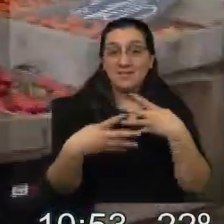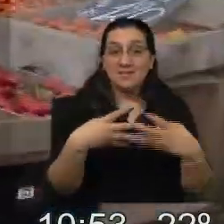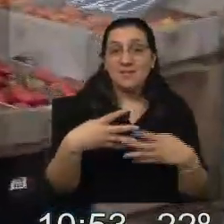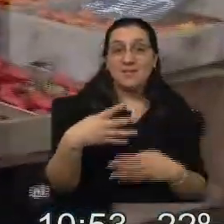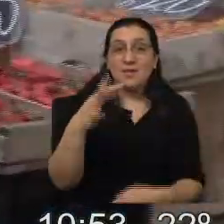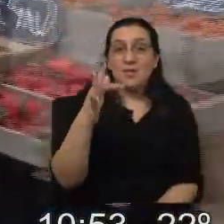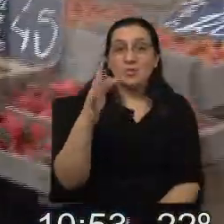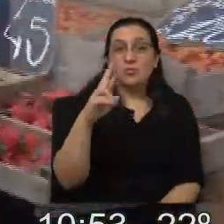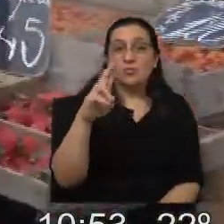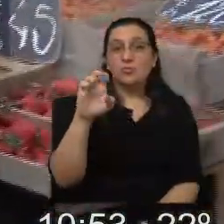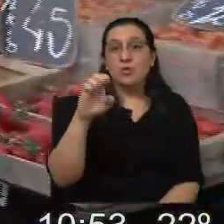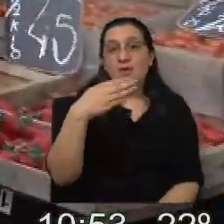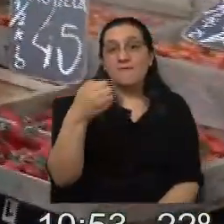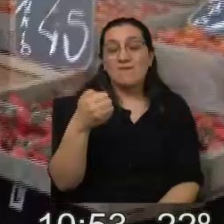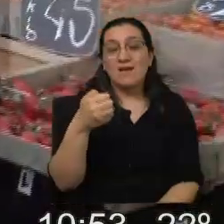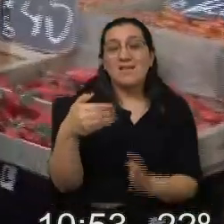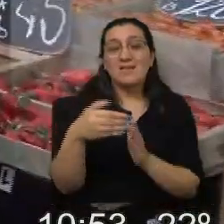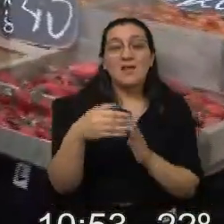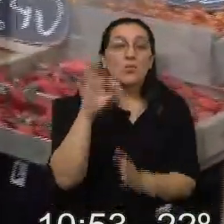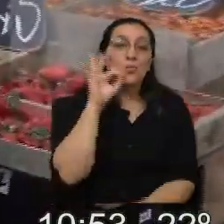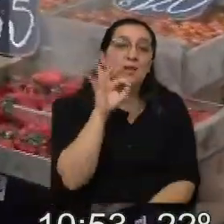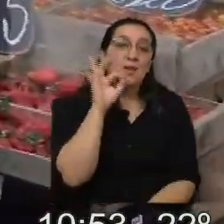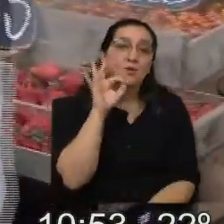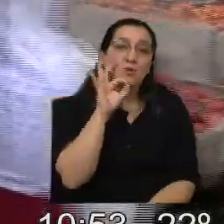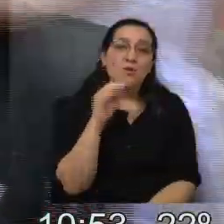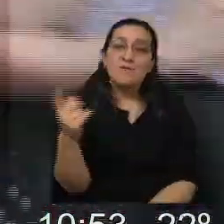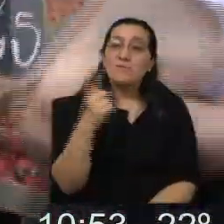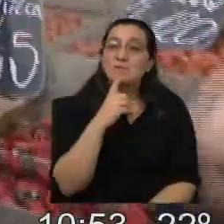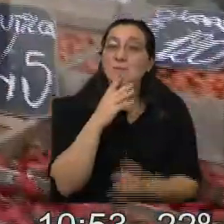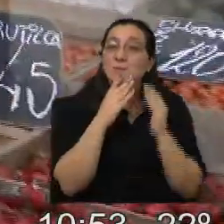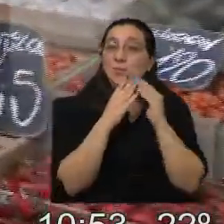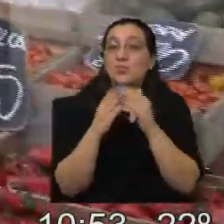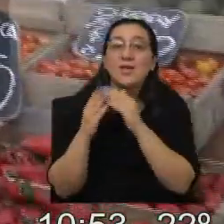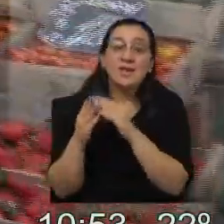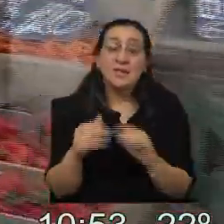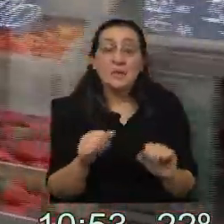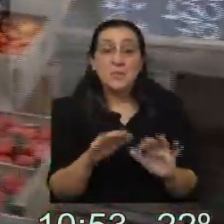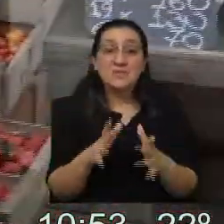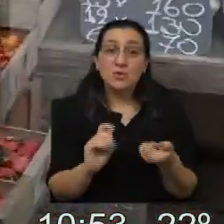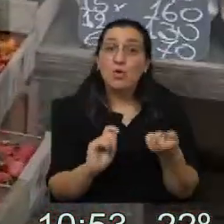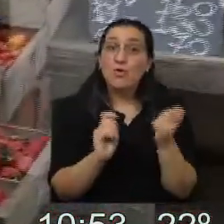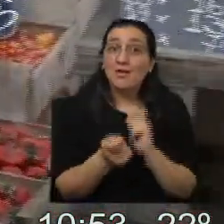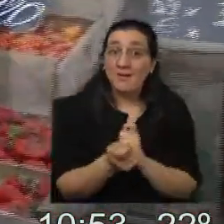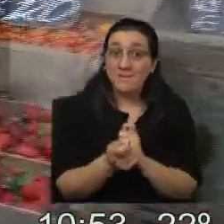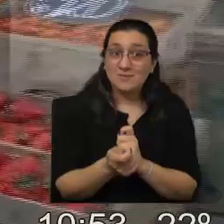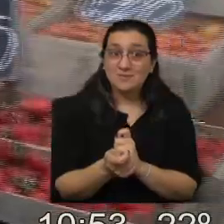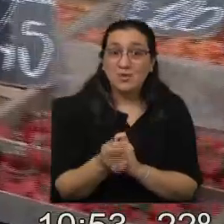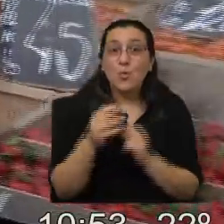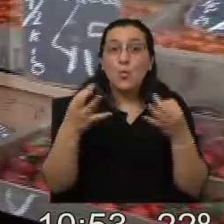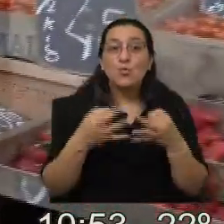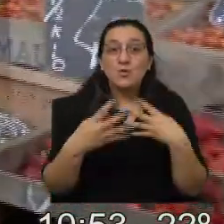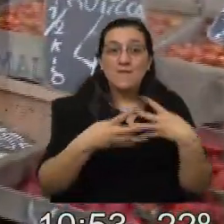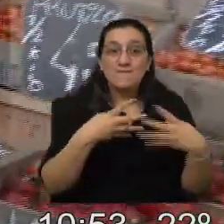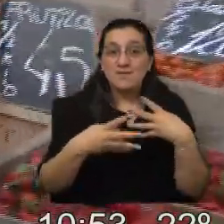Trueba y Durano. Marcelo, a propósito de la consigna el día de hoy, vinimos a preguntar qué nos pasa con los cambios, ¿no? Justamente en una feria donde